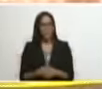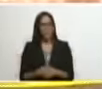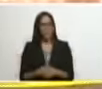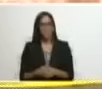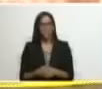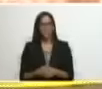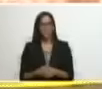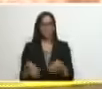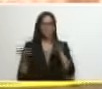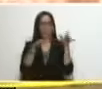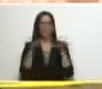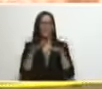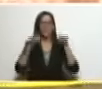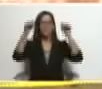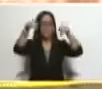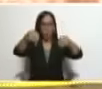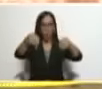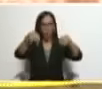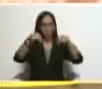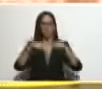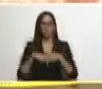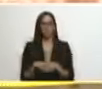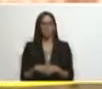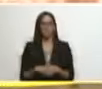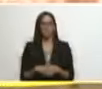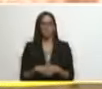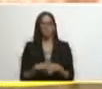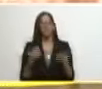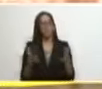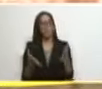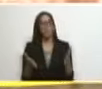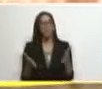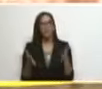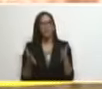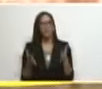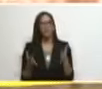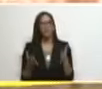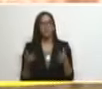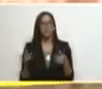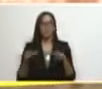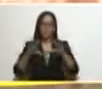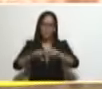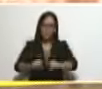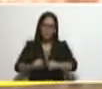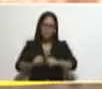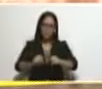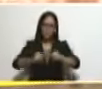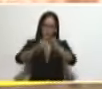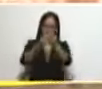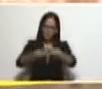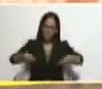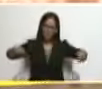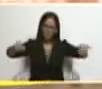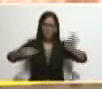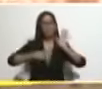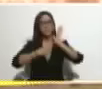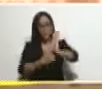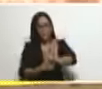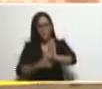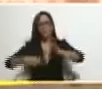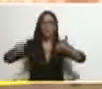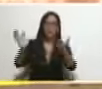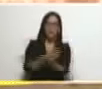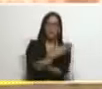Las conspiraciones de hoy que hemos logrado contener, disipar, develar,